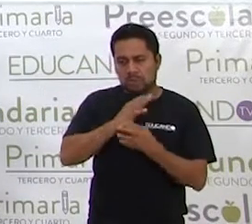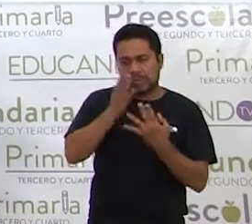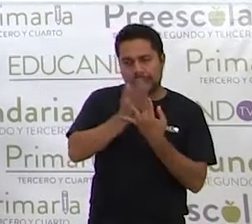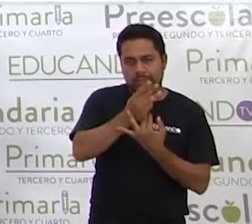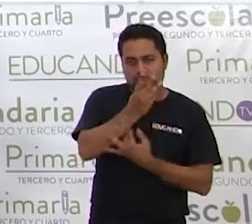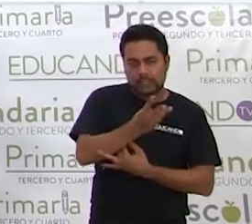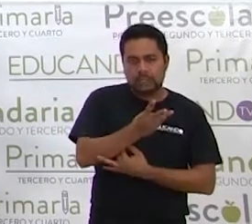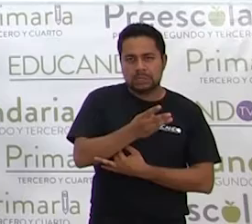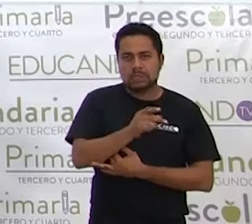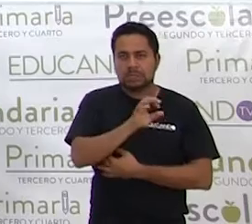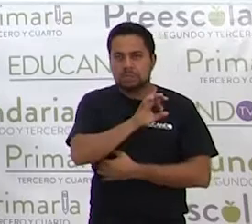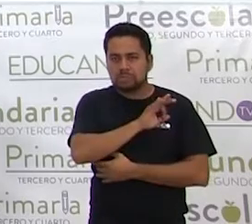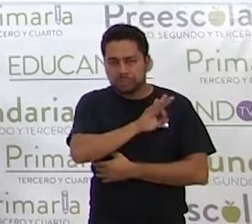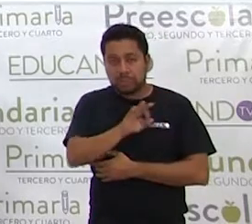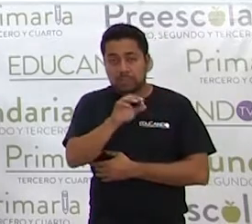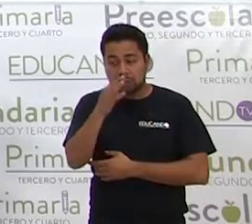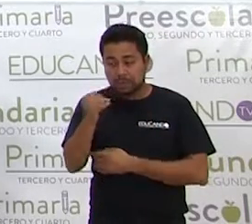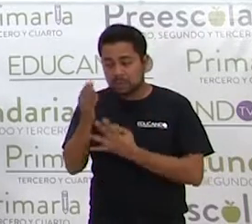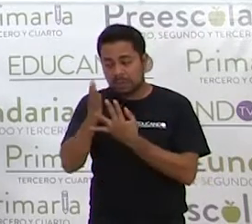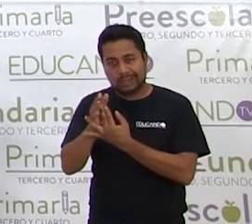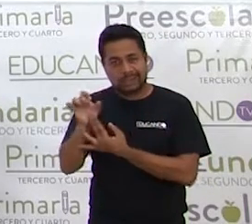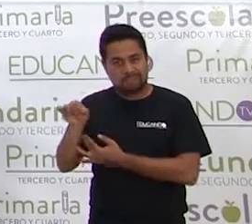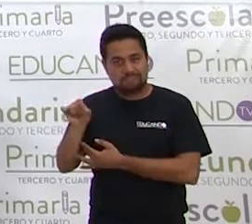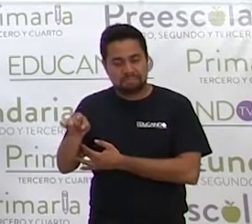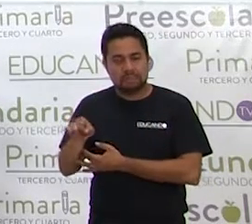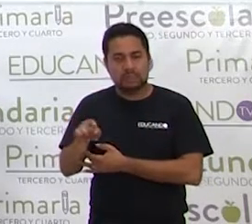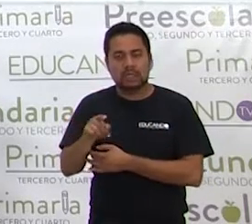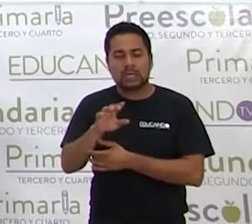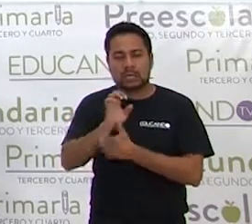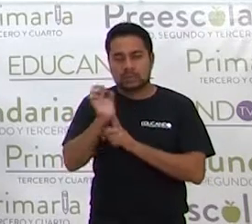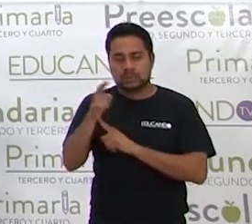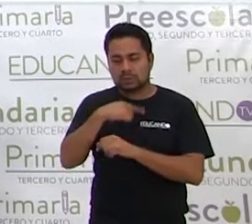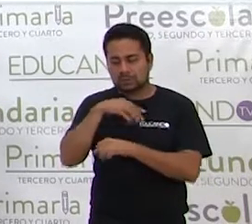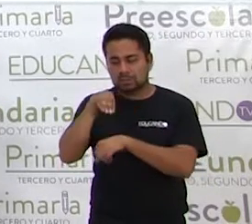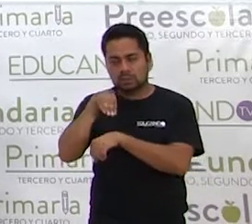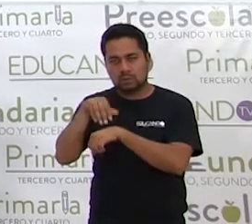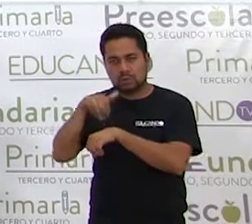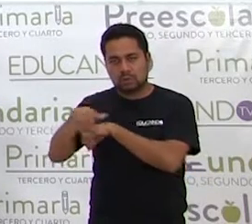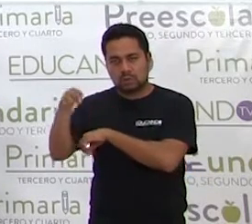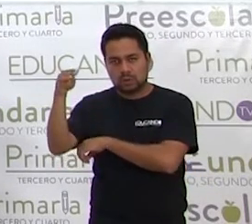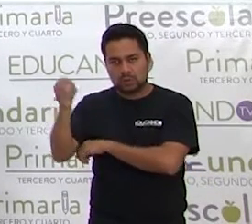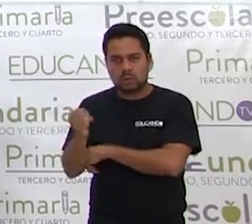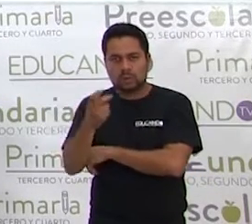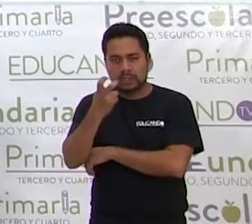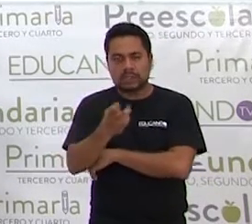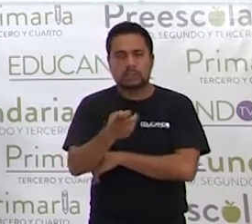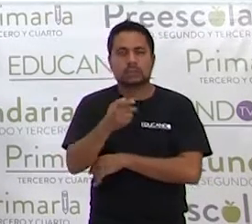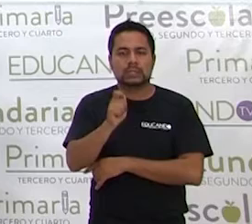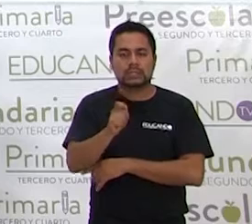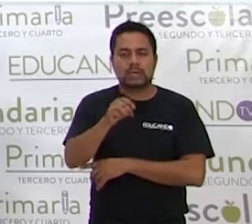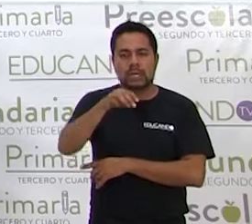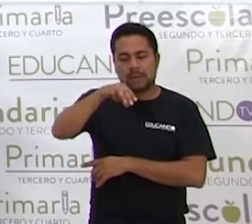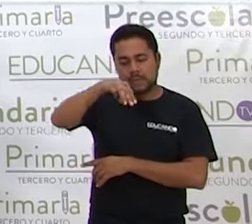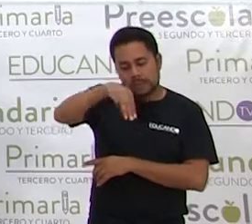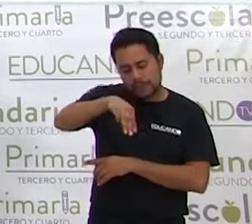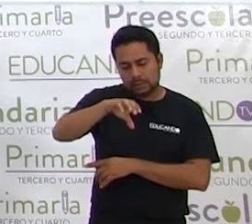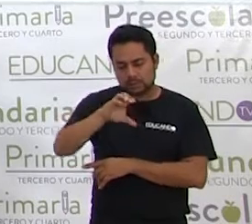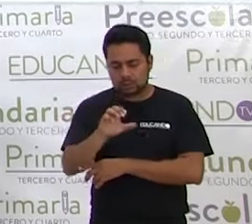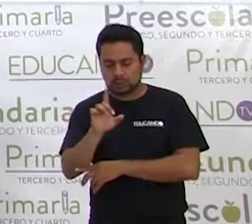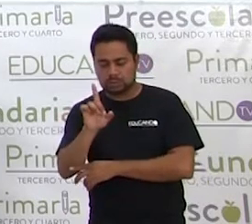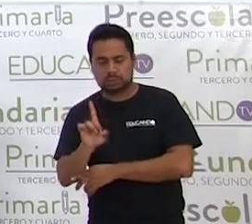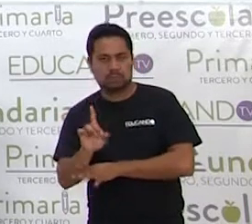el 9 se divide entre sí mismo entonces ponemos el número 9 eso se llama máximo común divisor